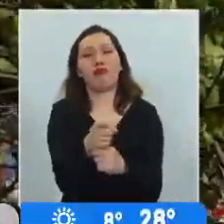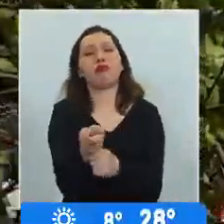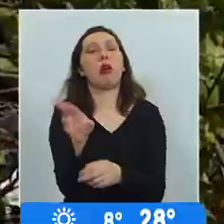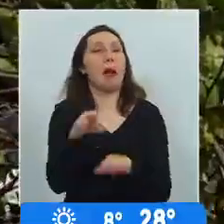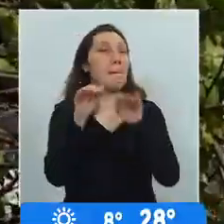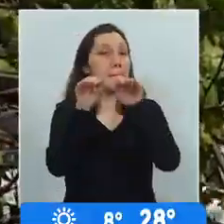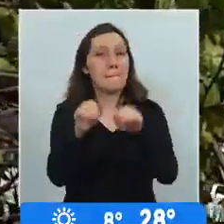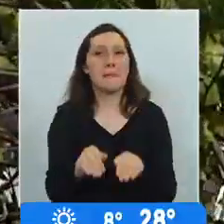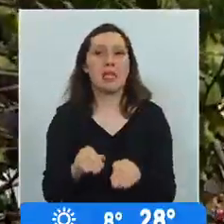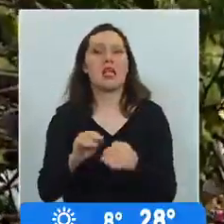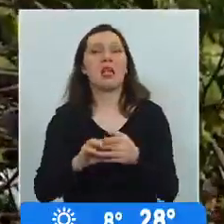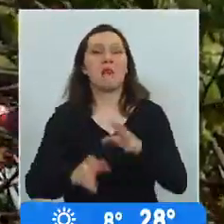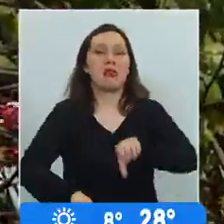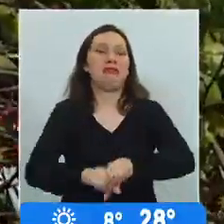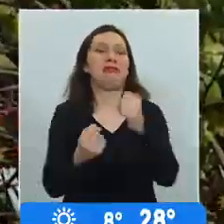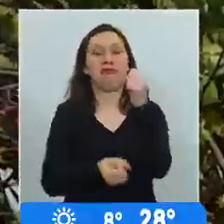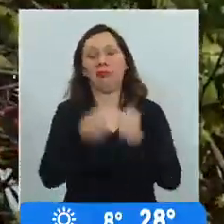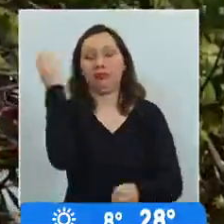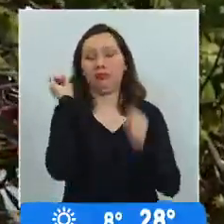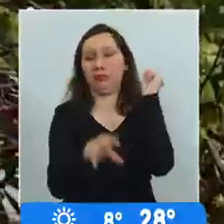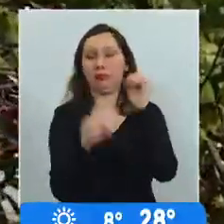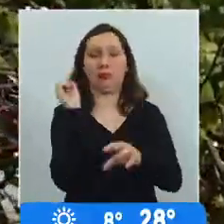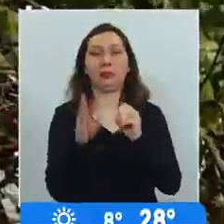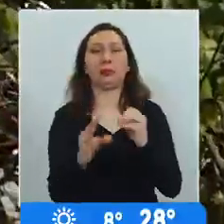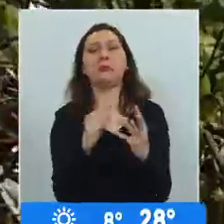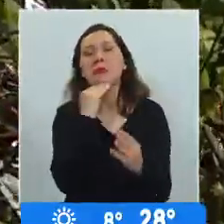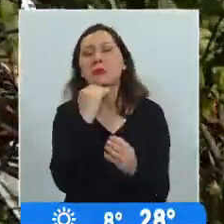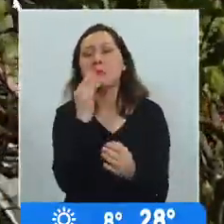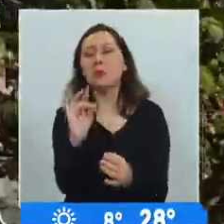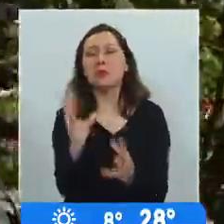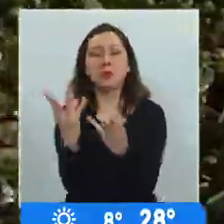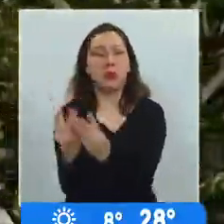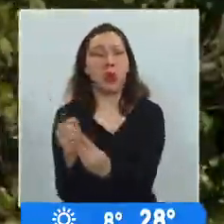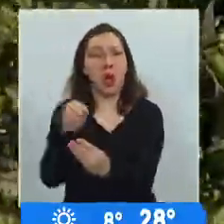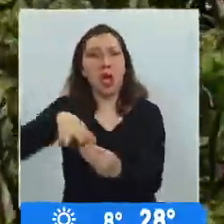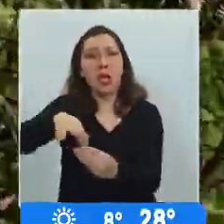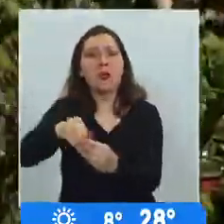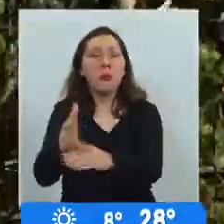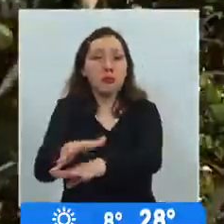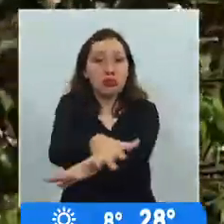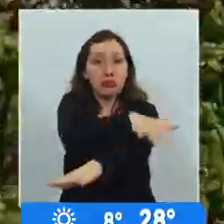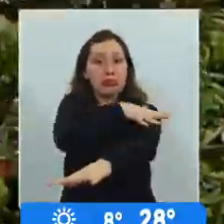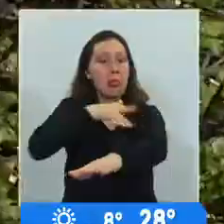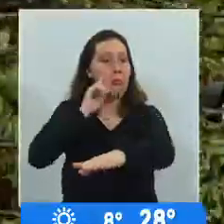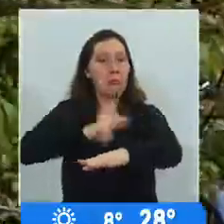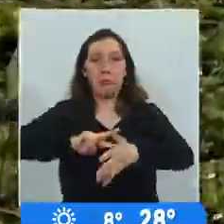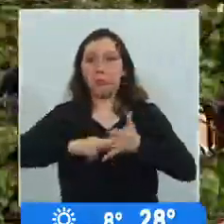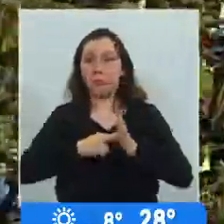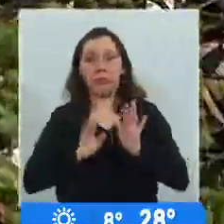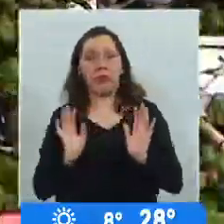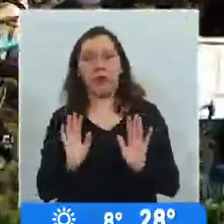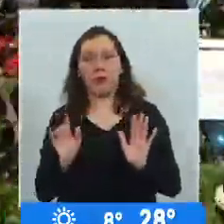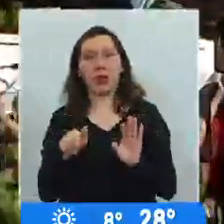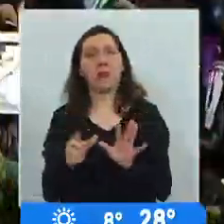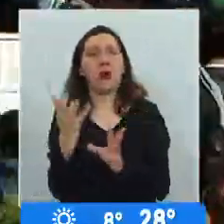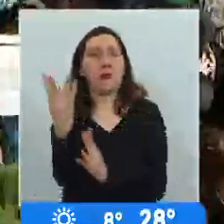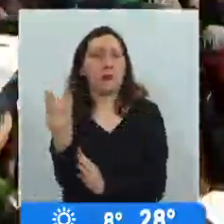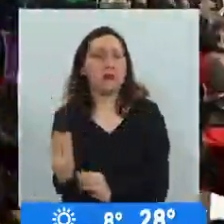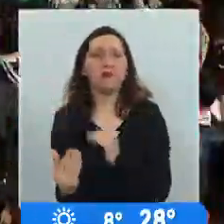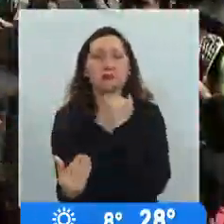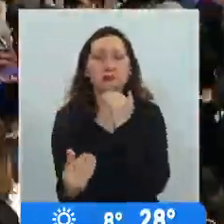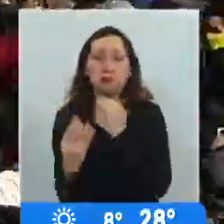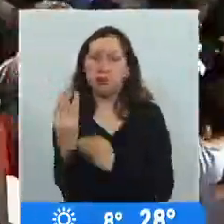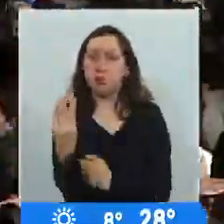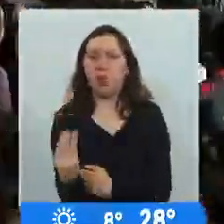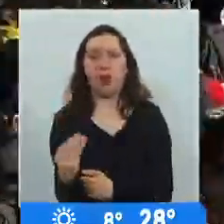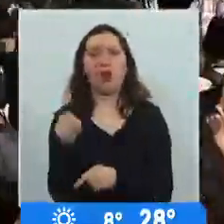los mismos desmanes y destrozos pequeños que siguen ocurriendo acá en este lugar. Eso sí queremos destacar, que es un grupo muy